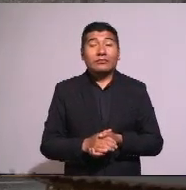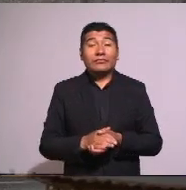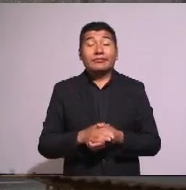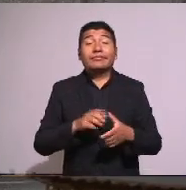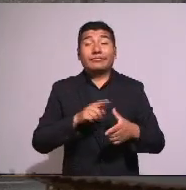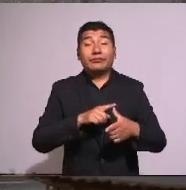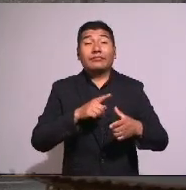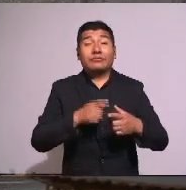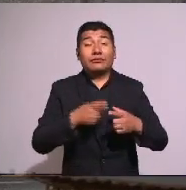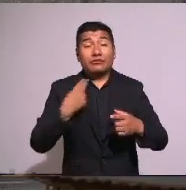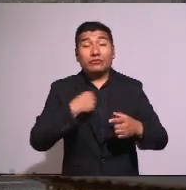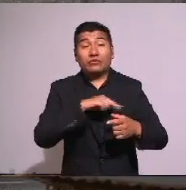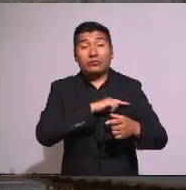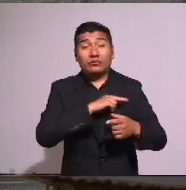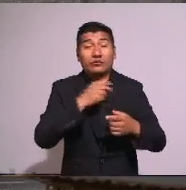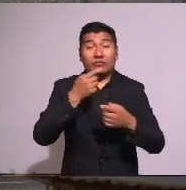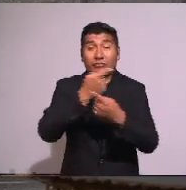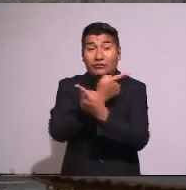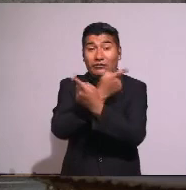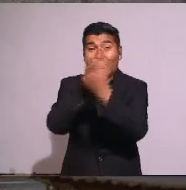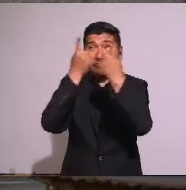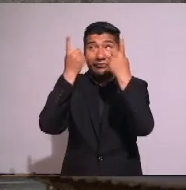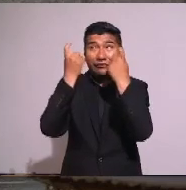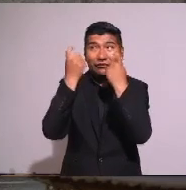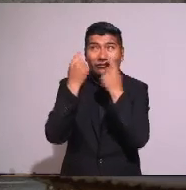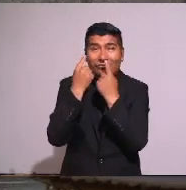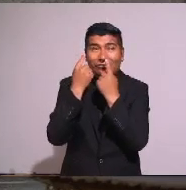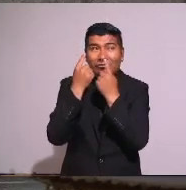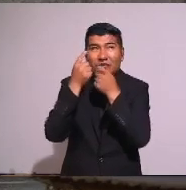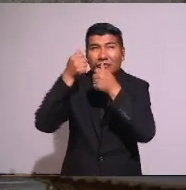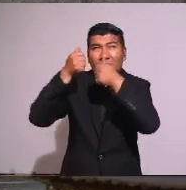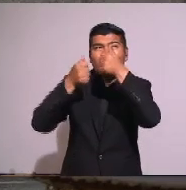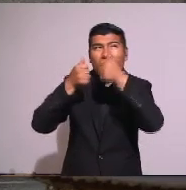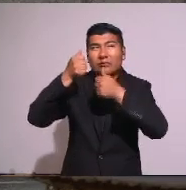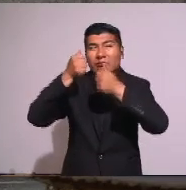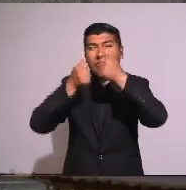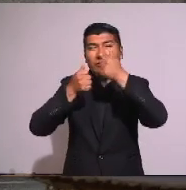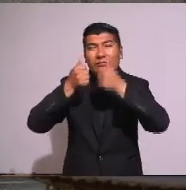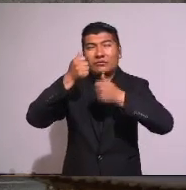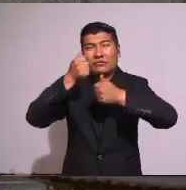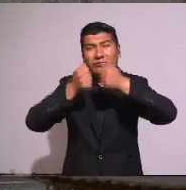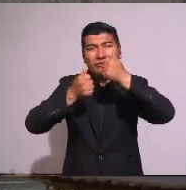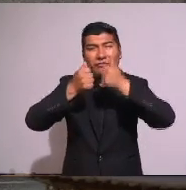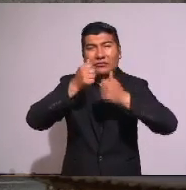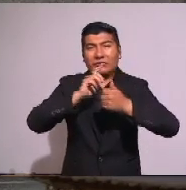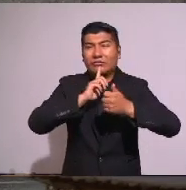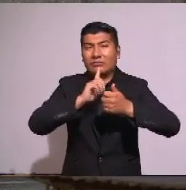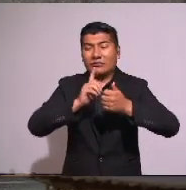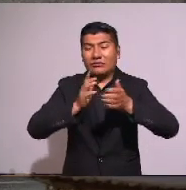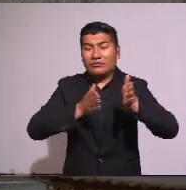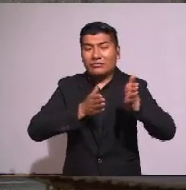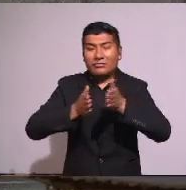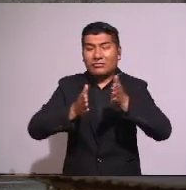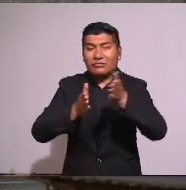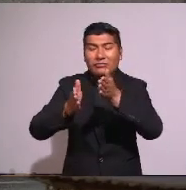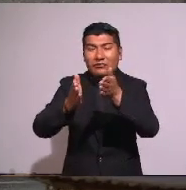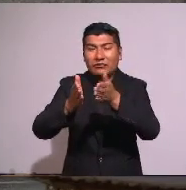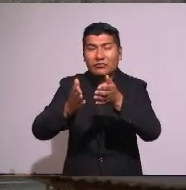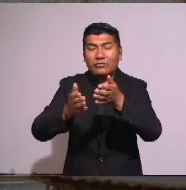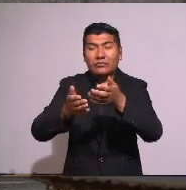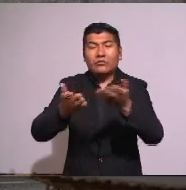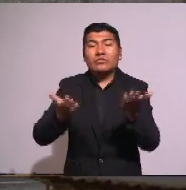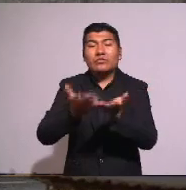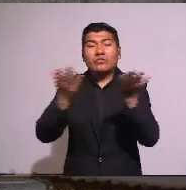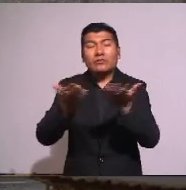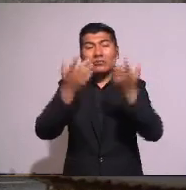Entonces nos hacemos una pregunta. ¿Cuál es entonces el camino que debemos